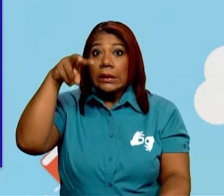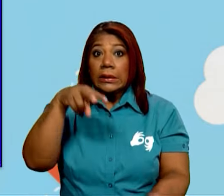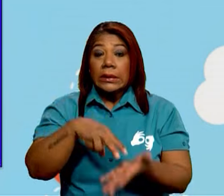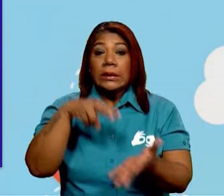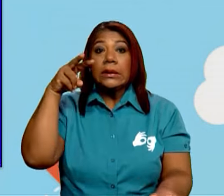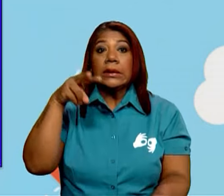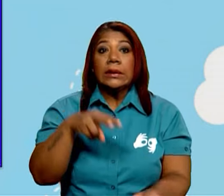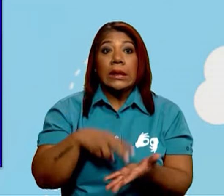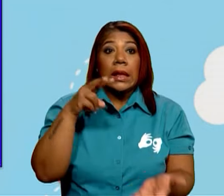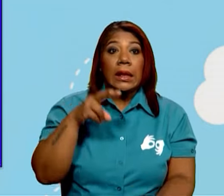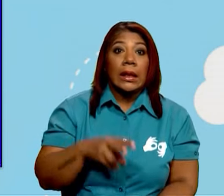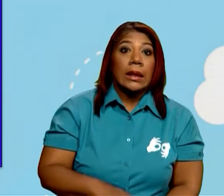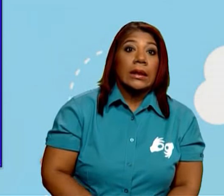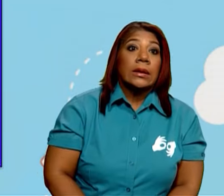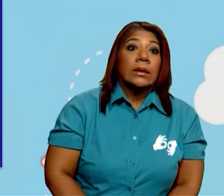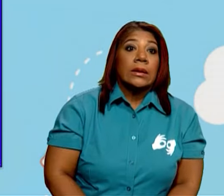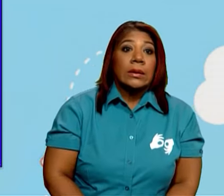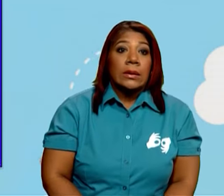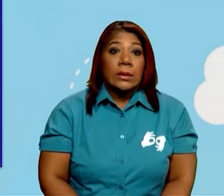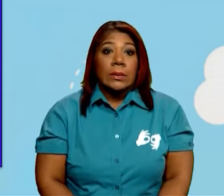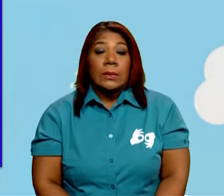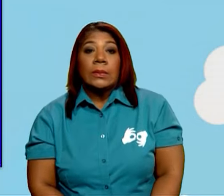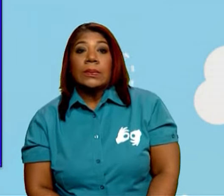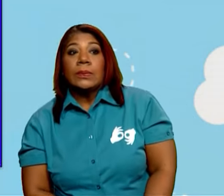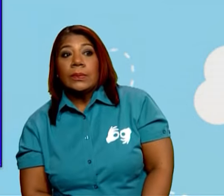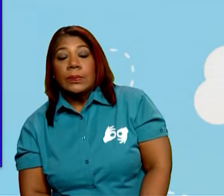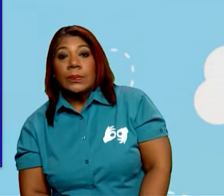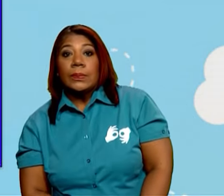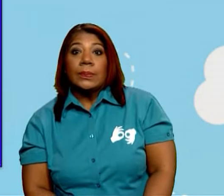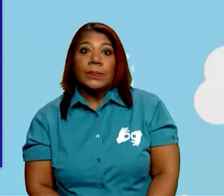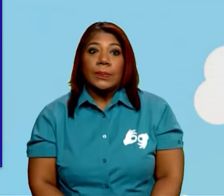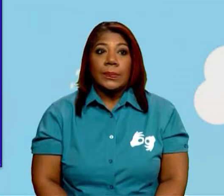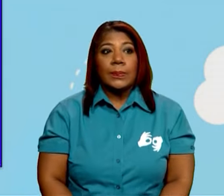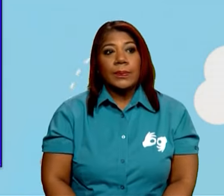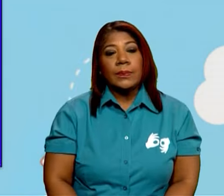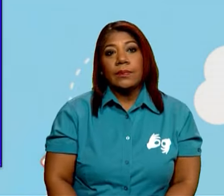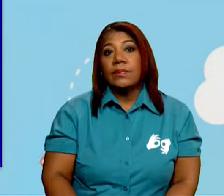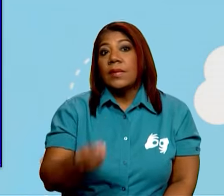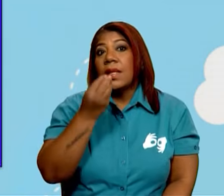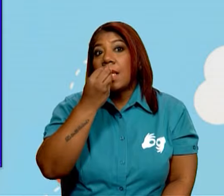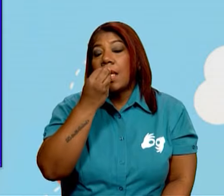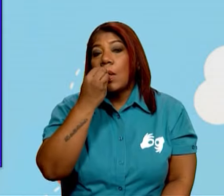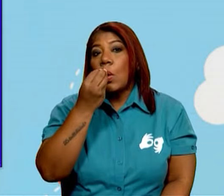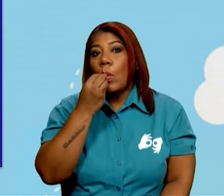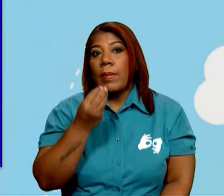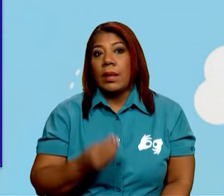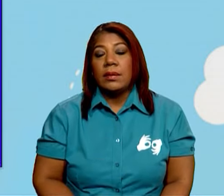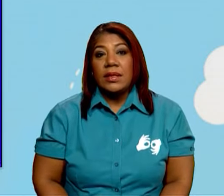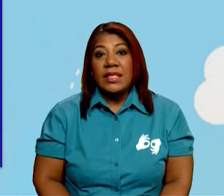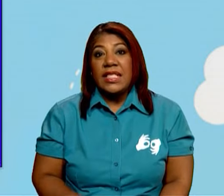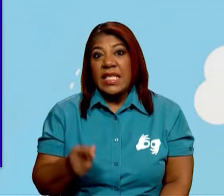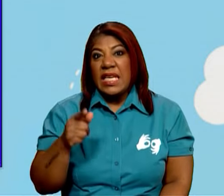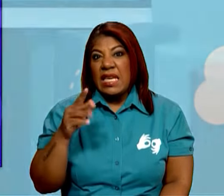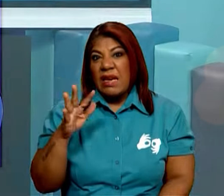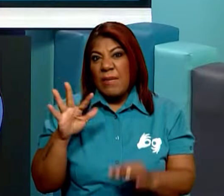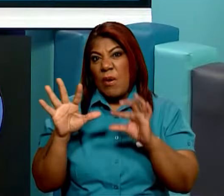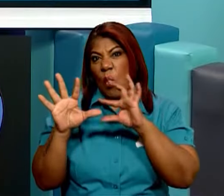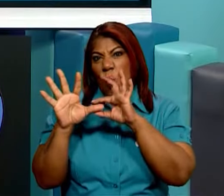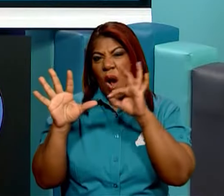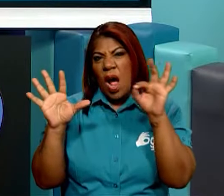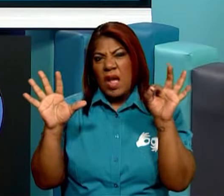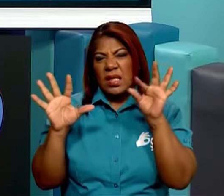Saltamonte o grillo también le podemos conocer, ¿ya? ¿De qué se alimenta? ¿De qué se alimenta? ¿El qué comerá? A ver, ¿qué